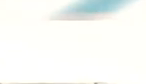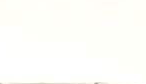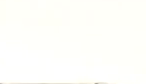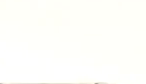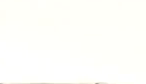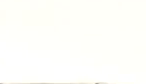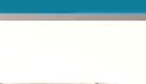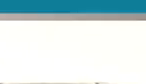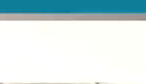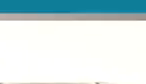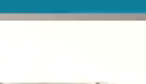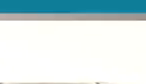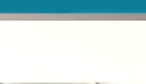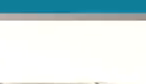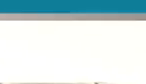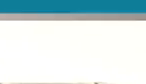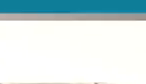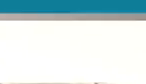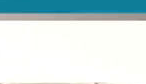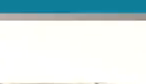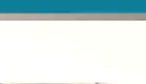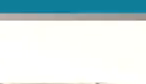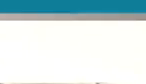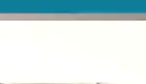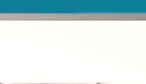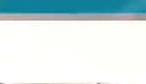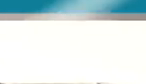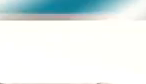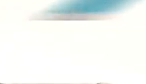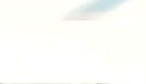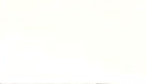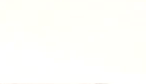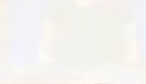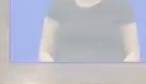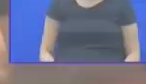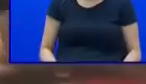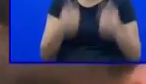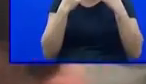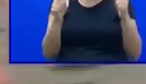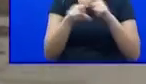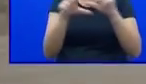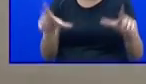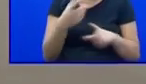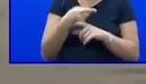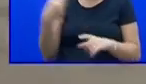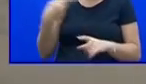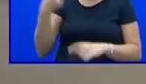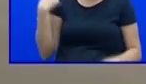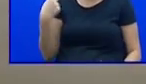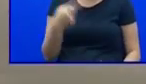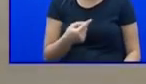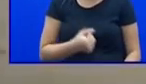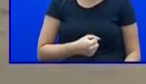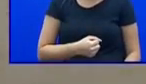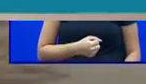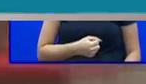porque se habla de 91 personas fallecidas y esto tiene que ver con el balance de los incendios que azotaron Grecia